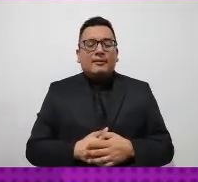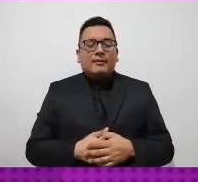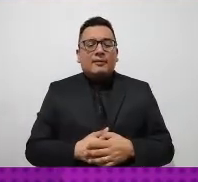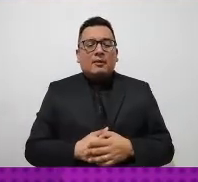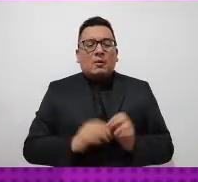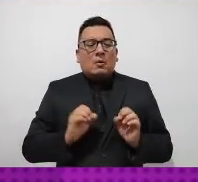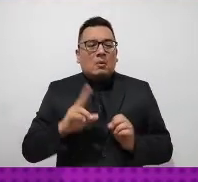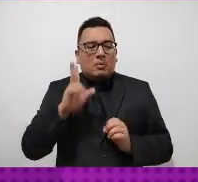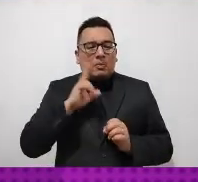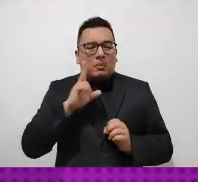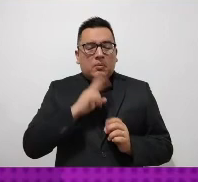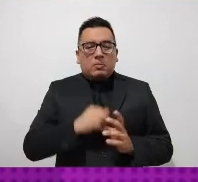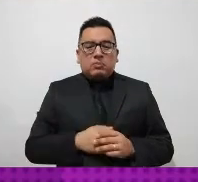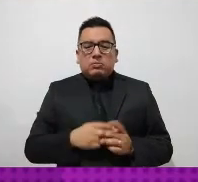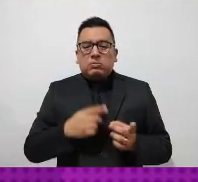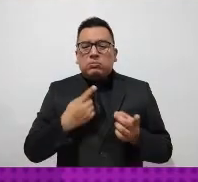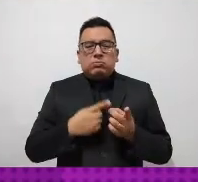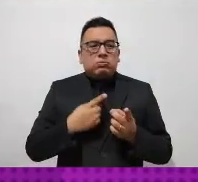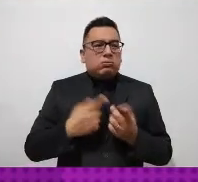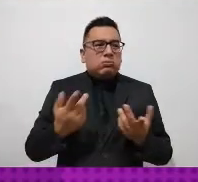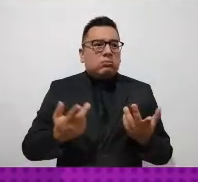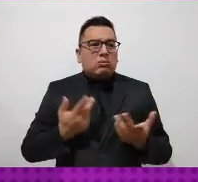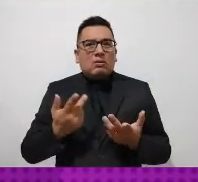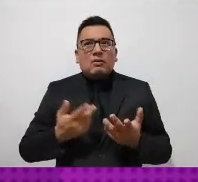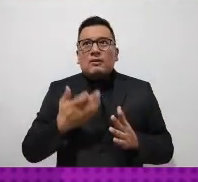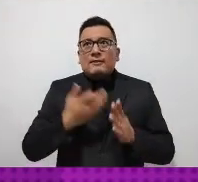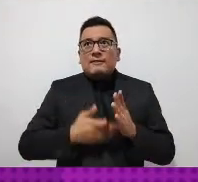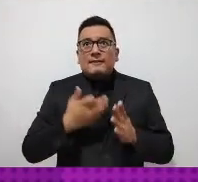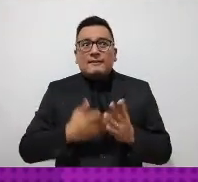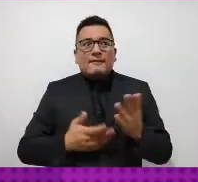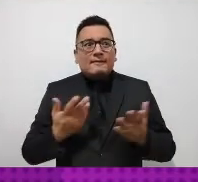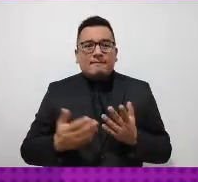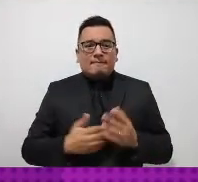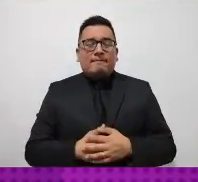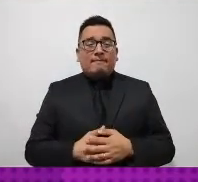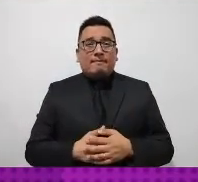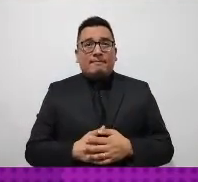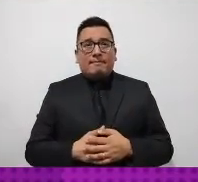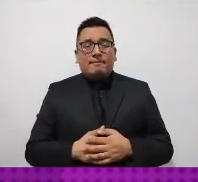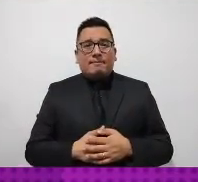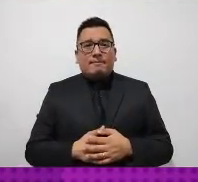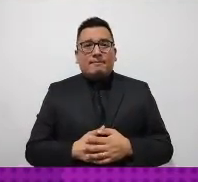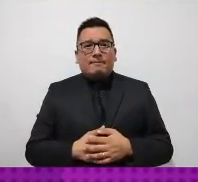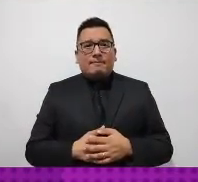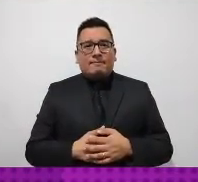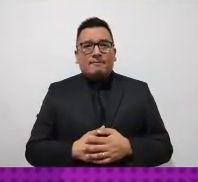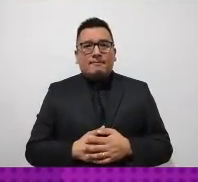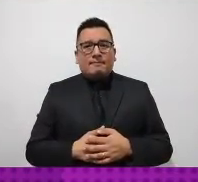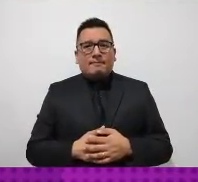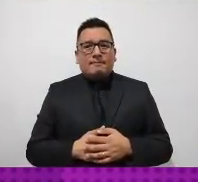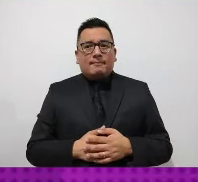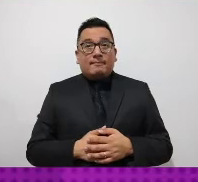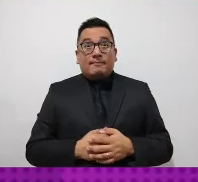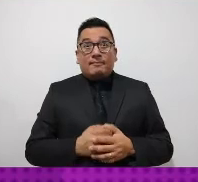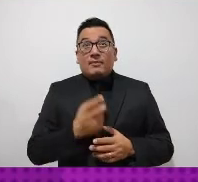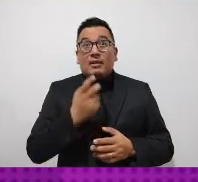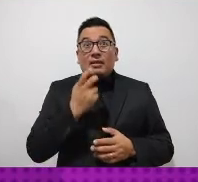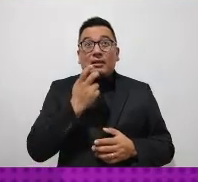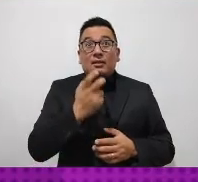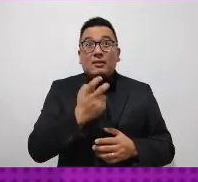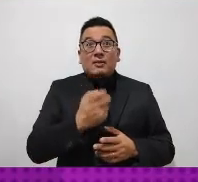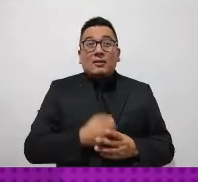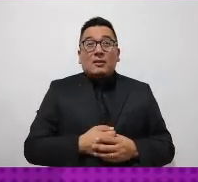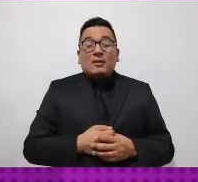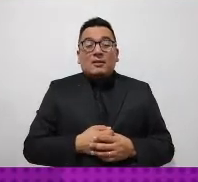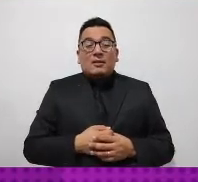civil, donde existe un tipo de acoso, muy laboral también. Entonces, todo eso, aunque no era el plan